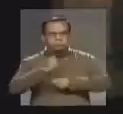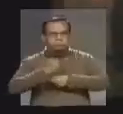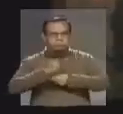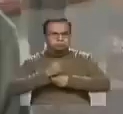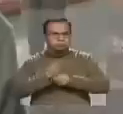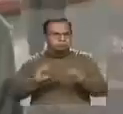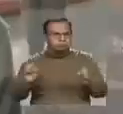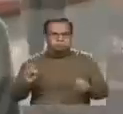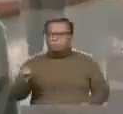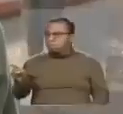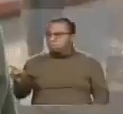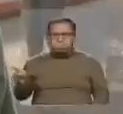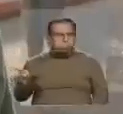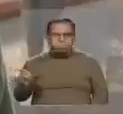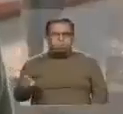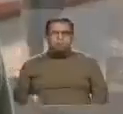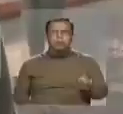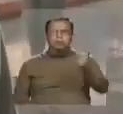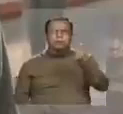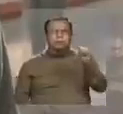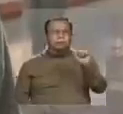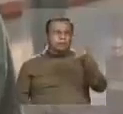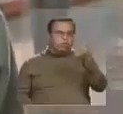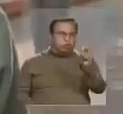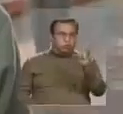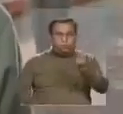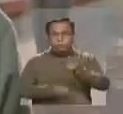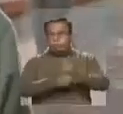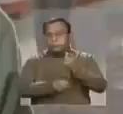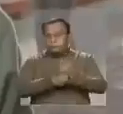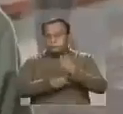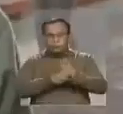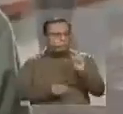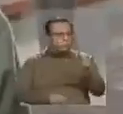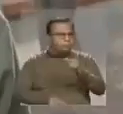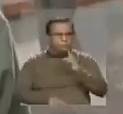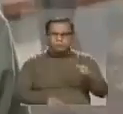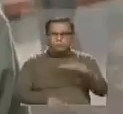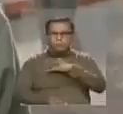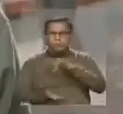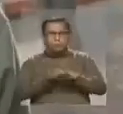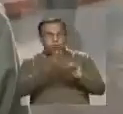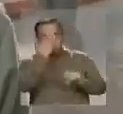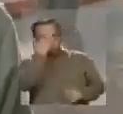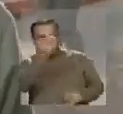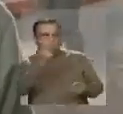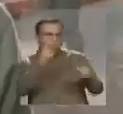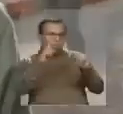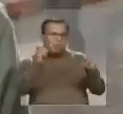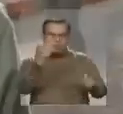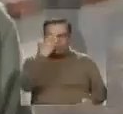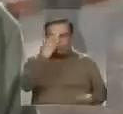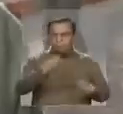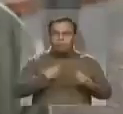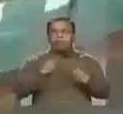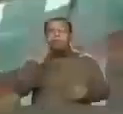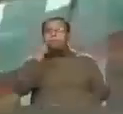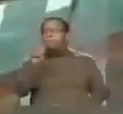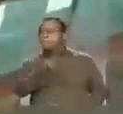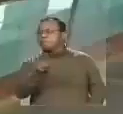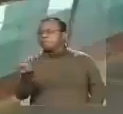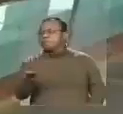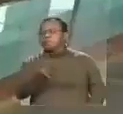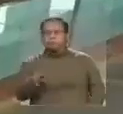trabajando. Empezaron, no sé, alrededor de unos 10, 12 trabajadores incluso contamos. Si yo vivo aquí enfrente, tengo visibilidad